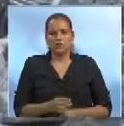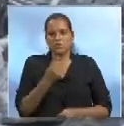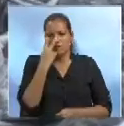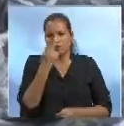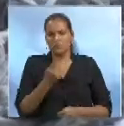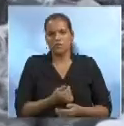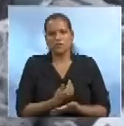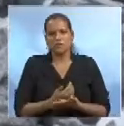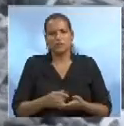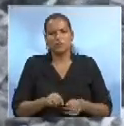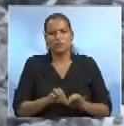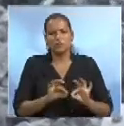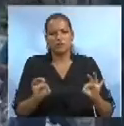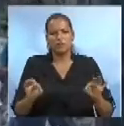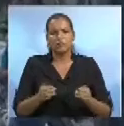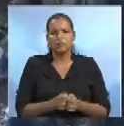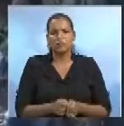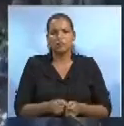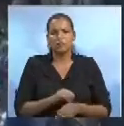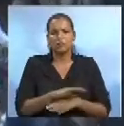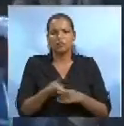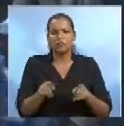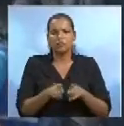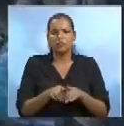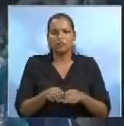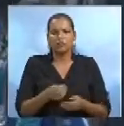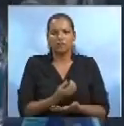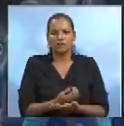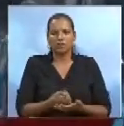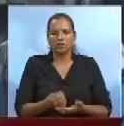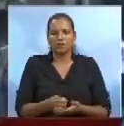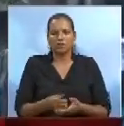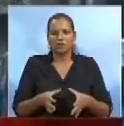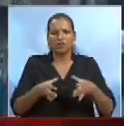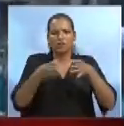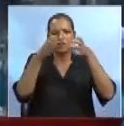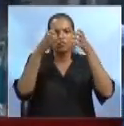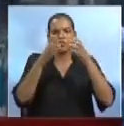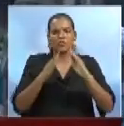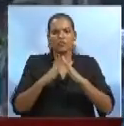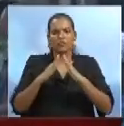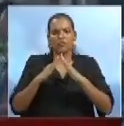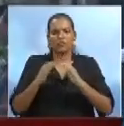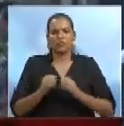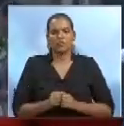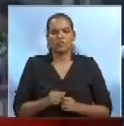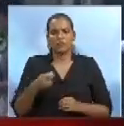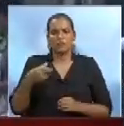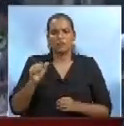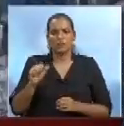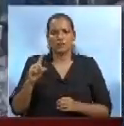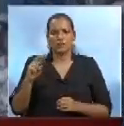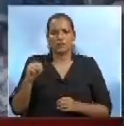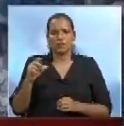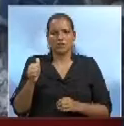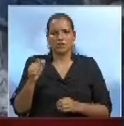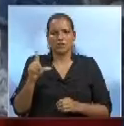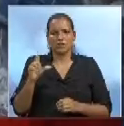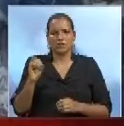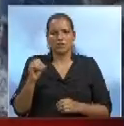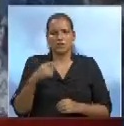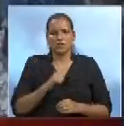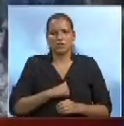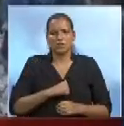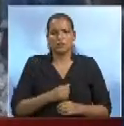Como tallarines de hierro, quedaron las varillas que junto a cemento formaron las columnas de la vivienda de Gonzalo Vivar Montero, que quedó